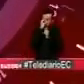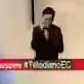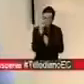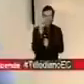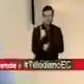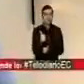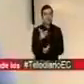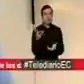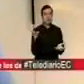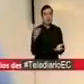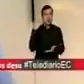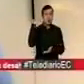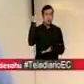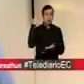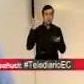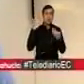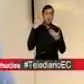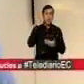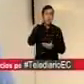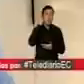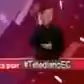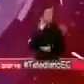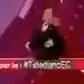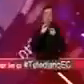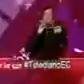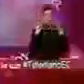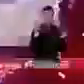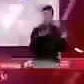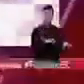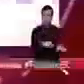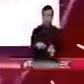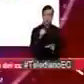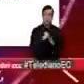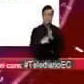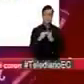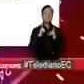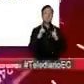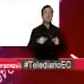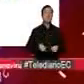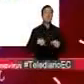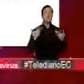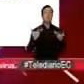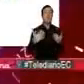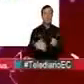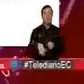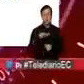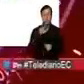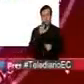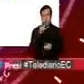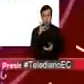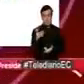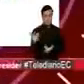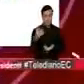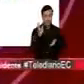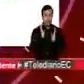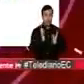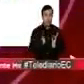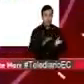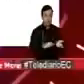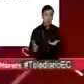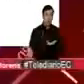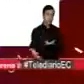digna. La alcaldesa de Guayaquil, Cintia Viteri, anunció además que en coordinación con el Ministerio de Salud instalarán 3 contenedores para los cadáveres que